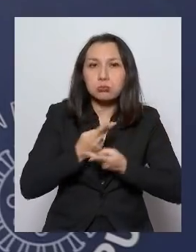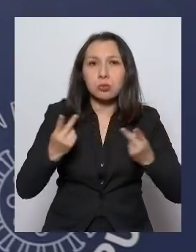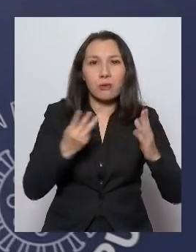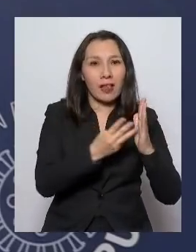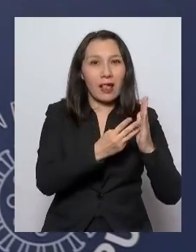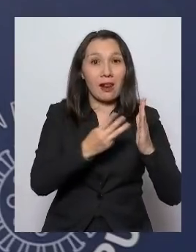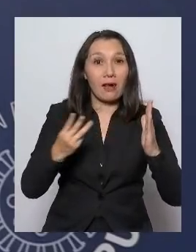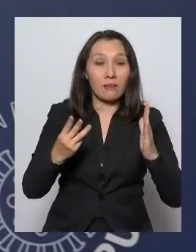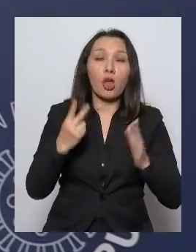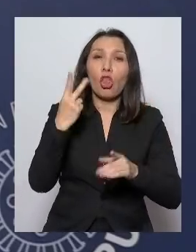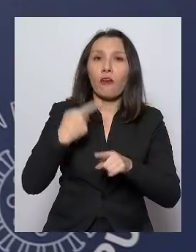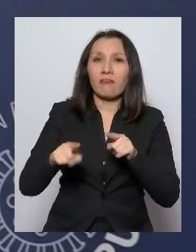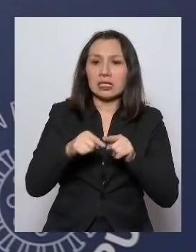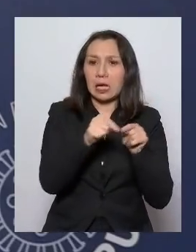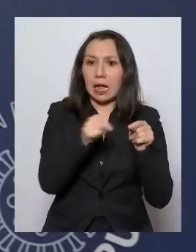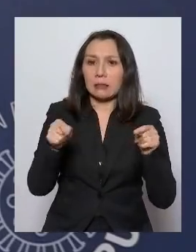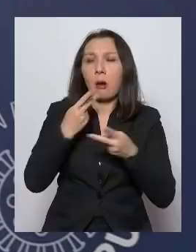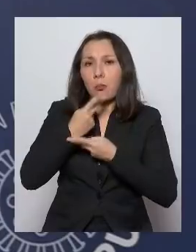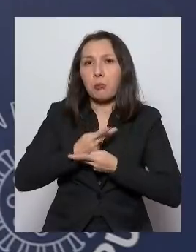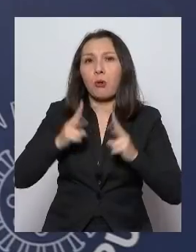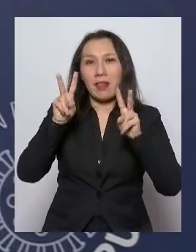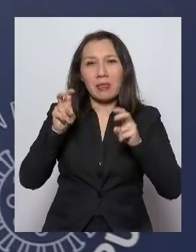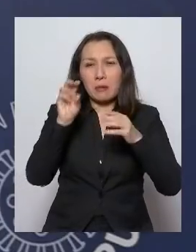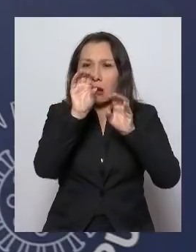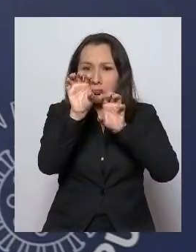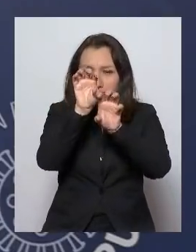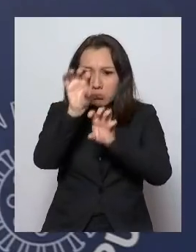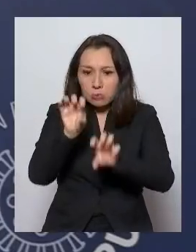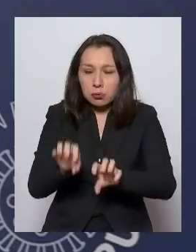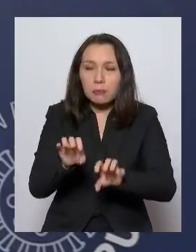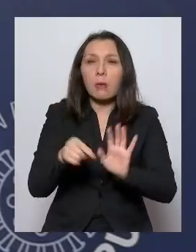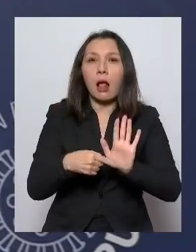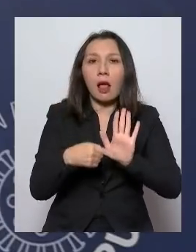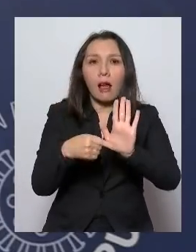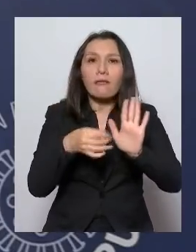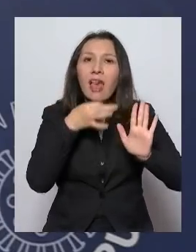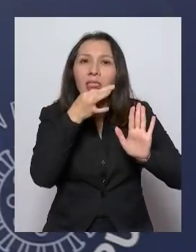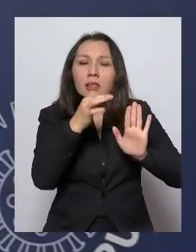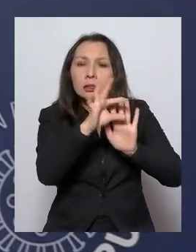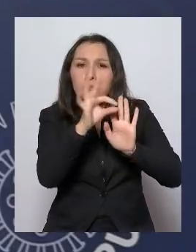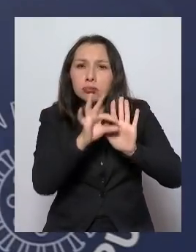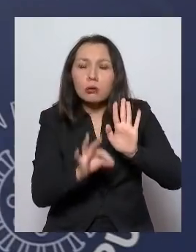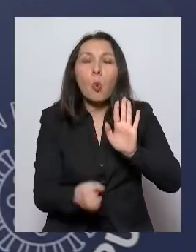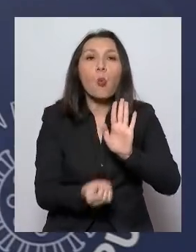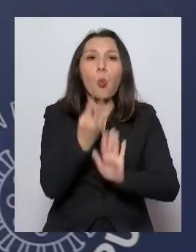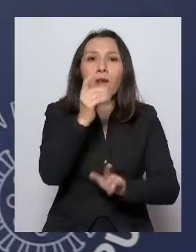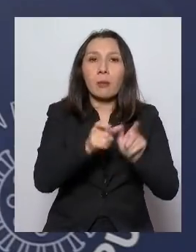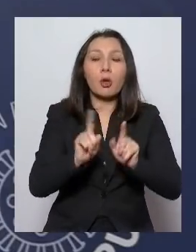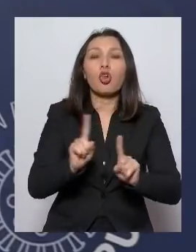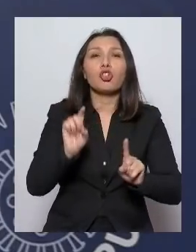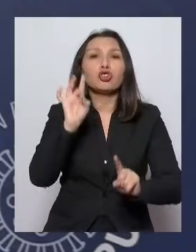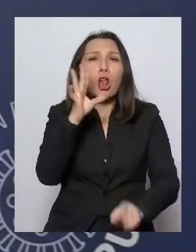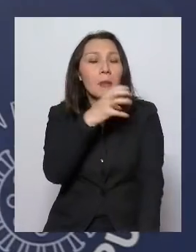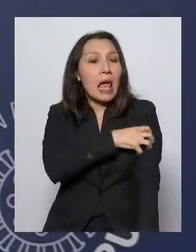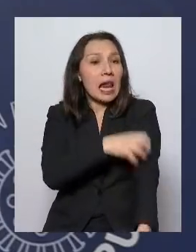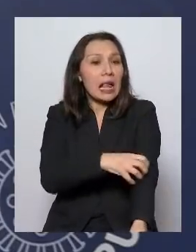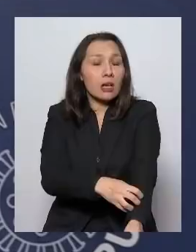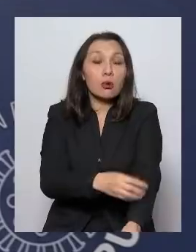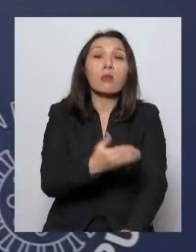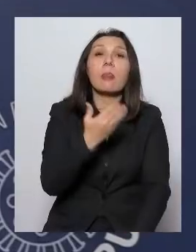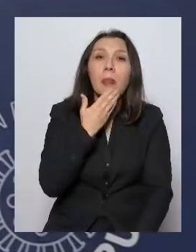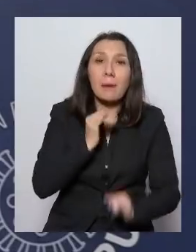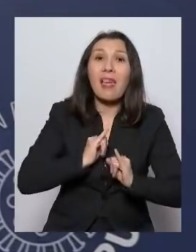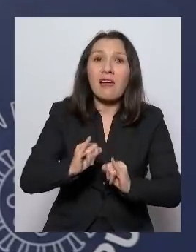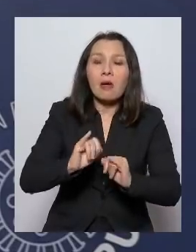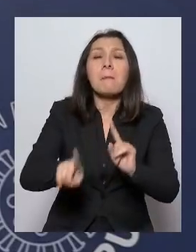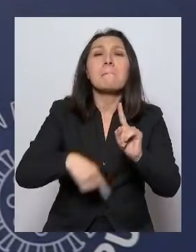web dos veces a la semana, se va a señalar los casos nuevos ya no solo por región, sino